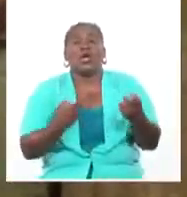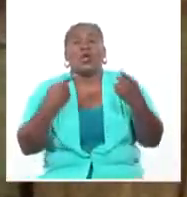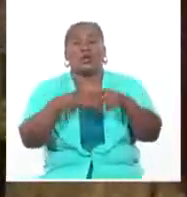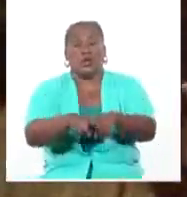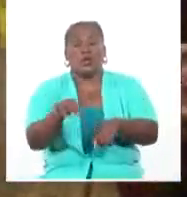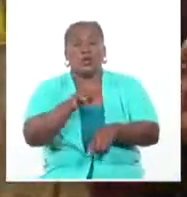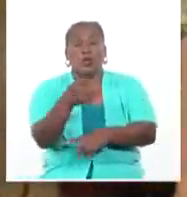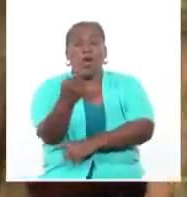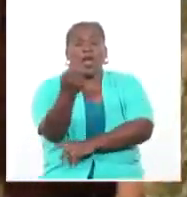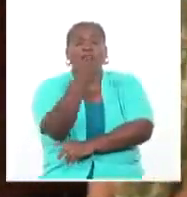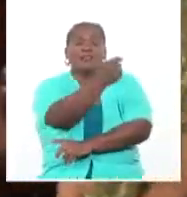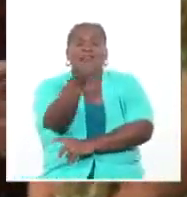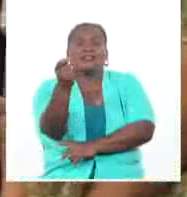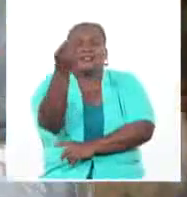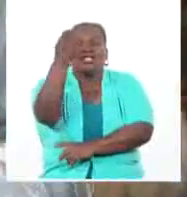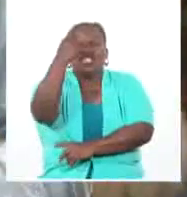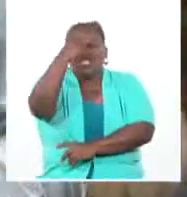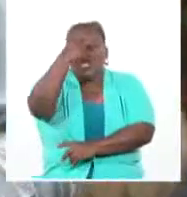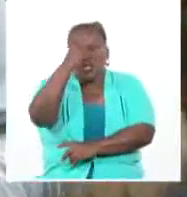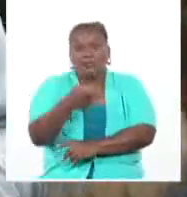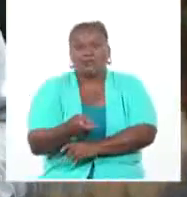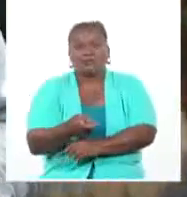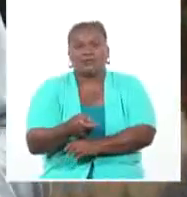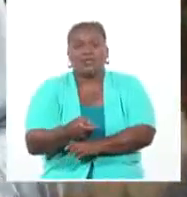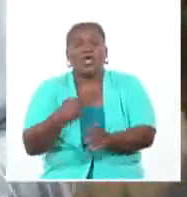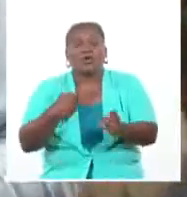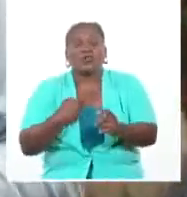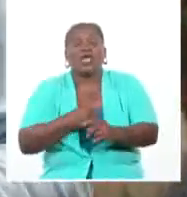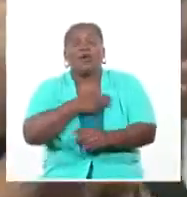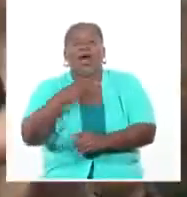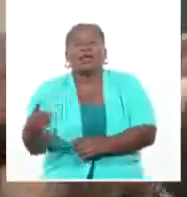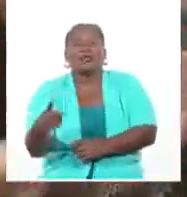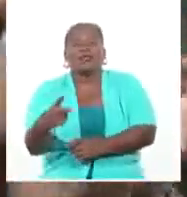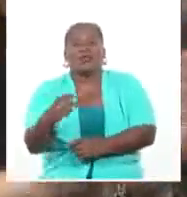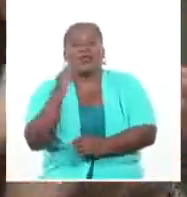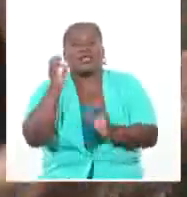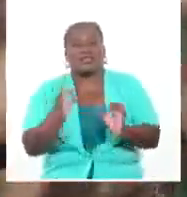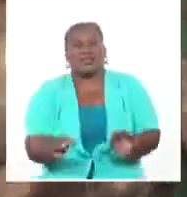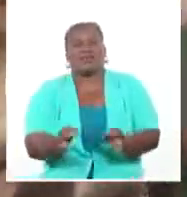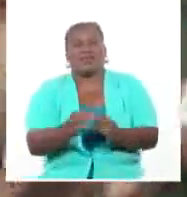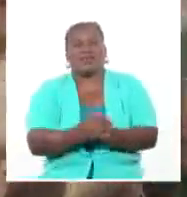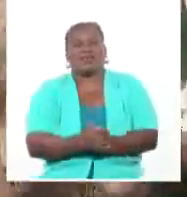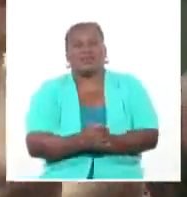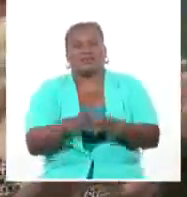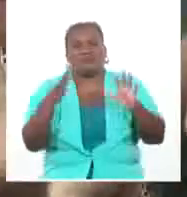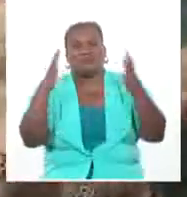Che, con la convicción de que lucharemos hasta la victoria siempre. We believe.